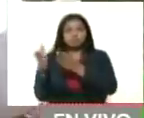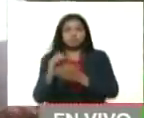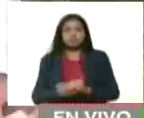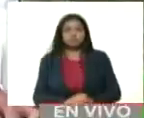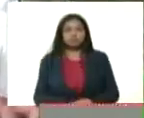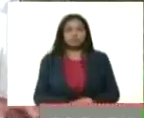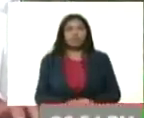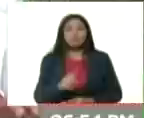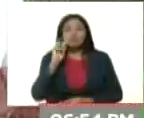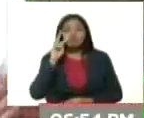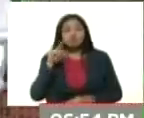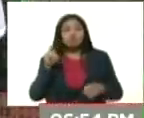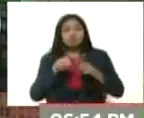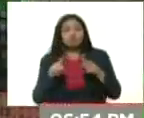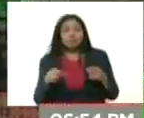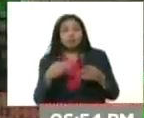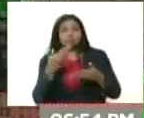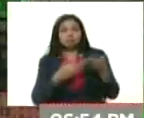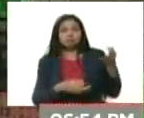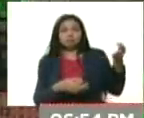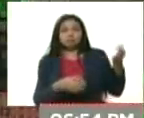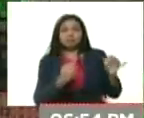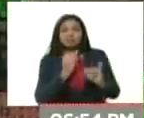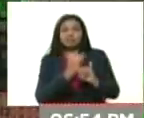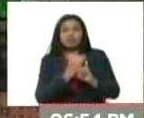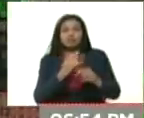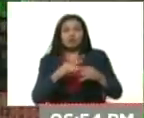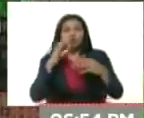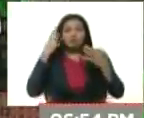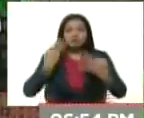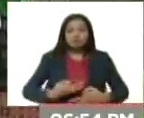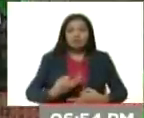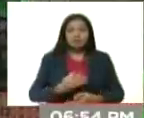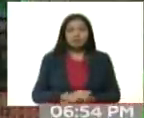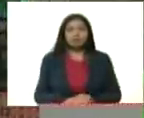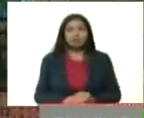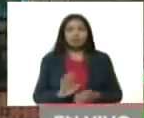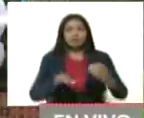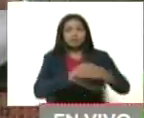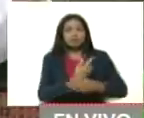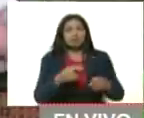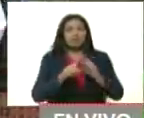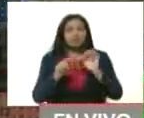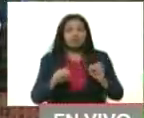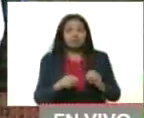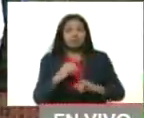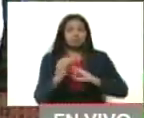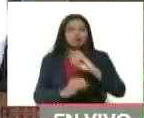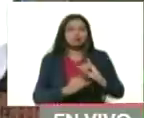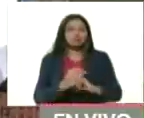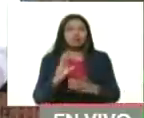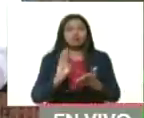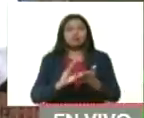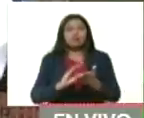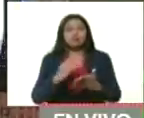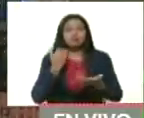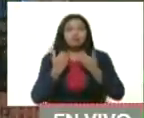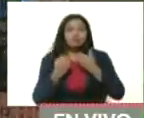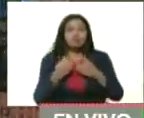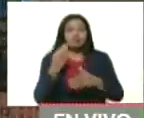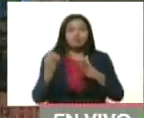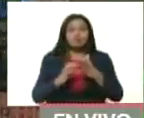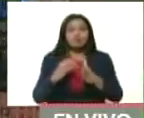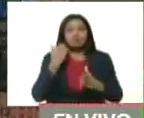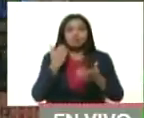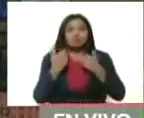en esta página, que se nutre de los datos oficiales y de los datos de universidades extranjeras del Centro de Enfermedades